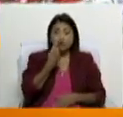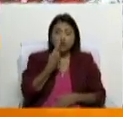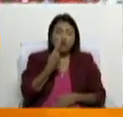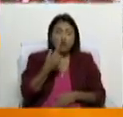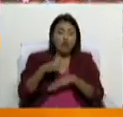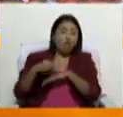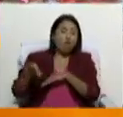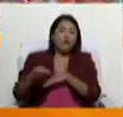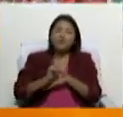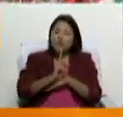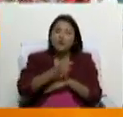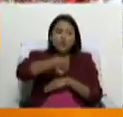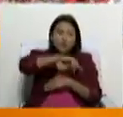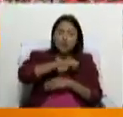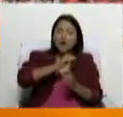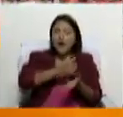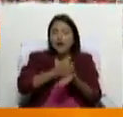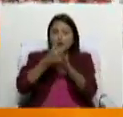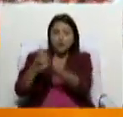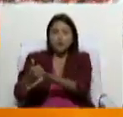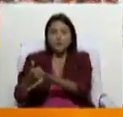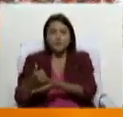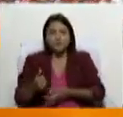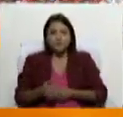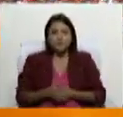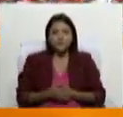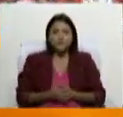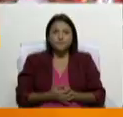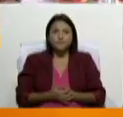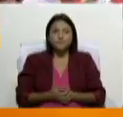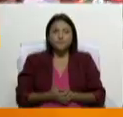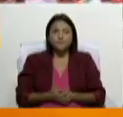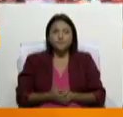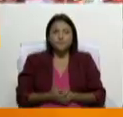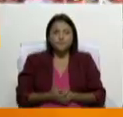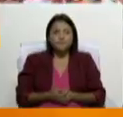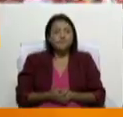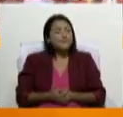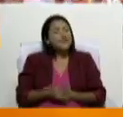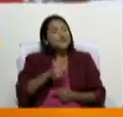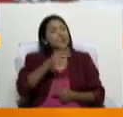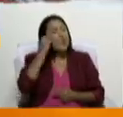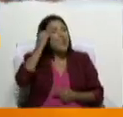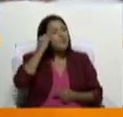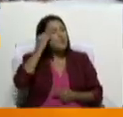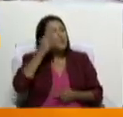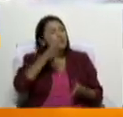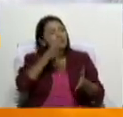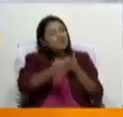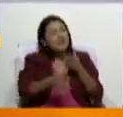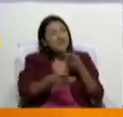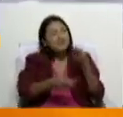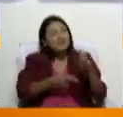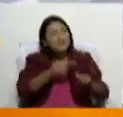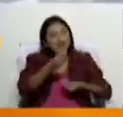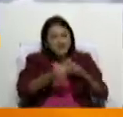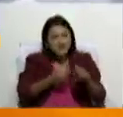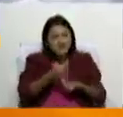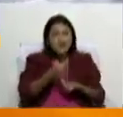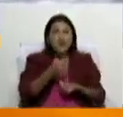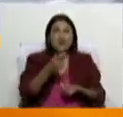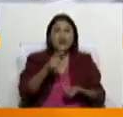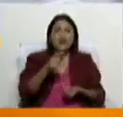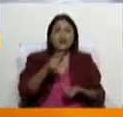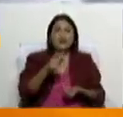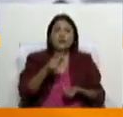mujeres de voluntad que creen en la humanidad por encima de cualquier condición. ¿Cuáles crees que deberían ser las acciones que debería tomar la comunidad